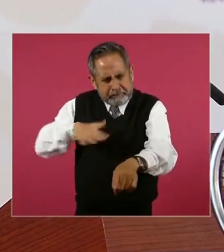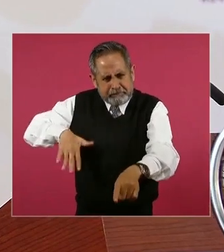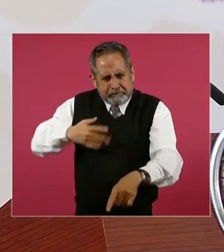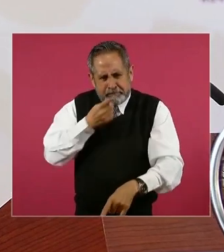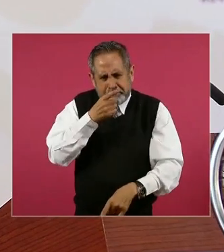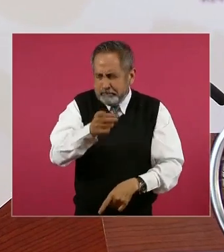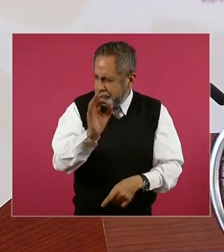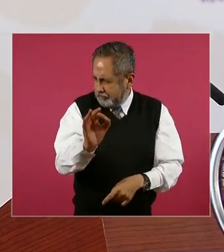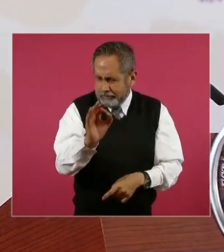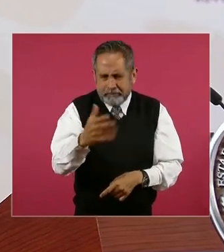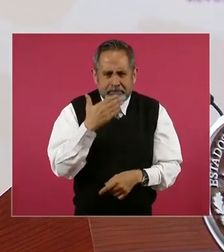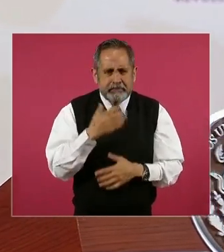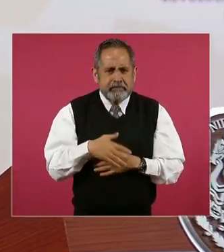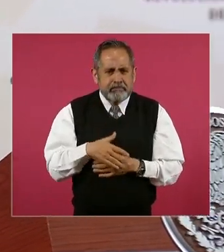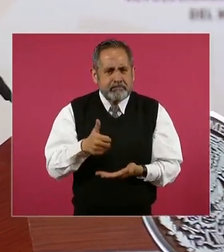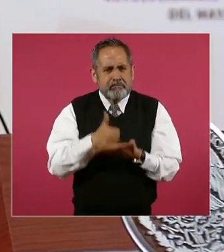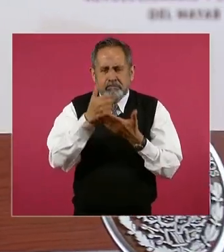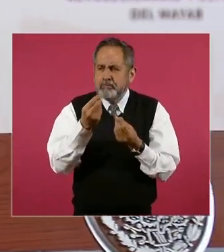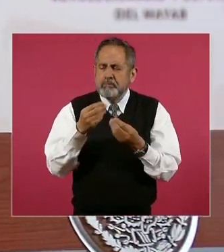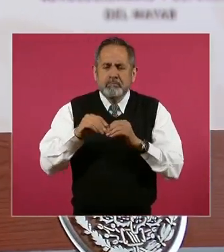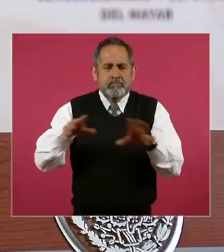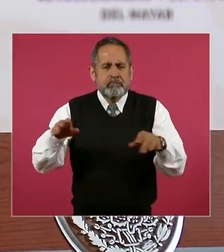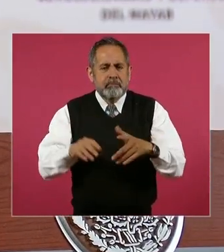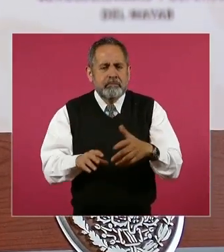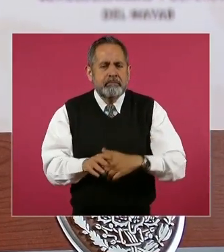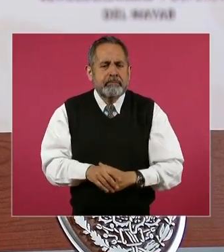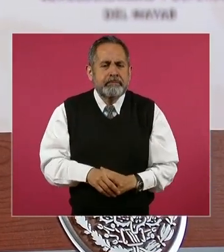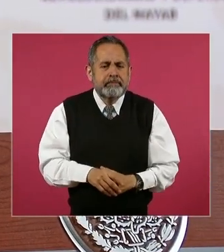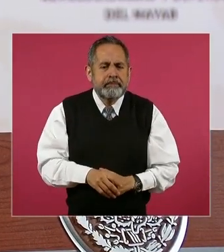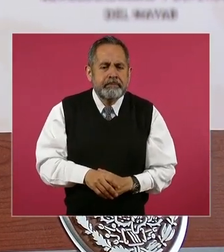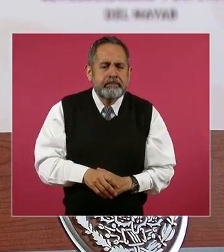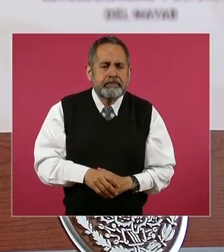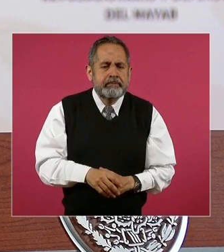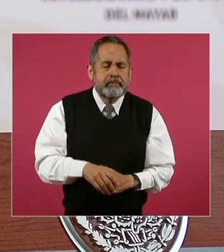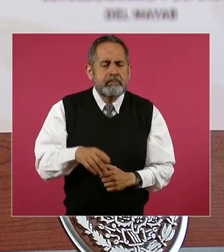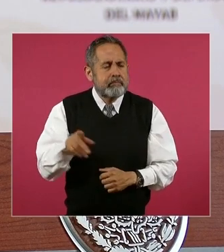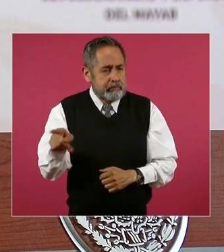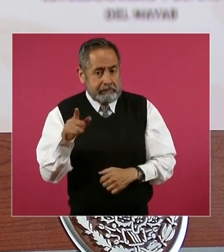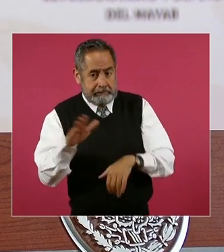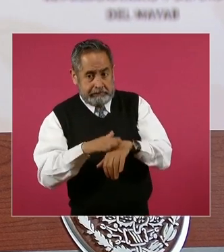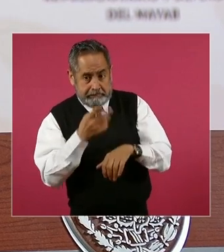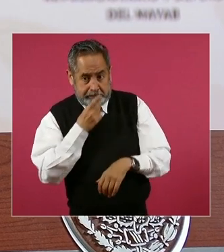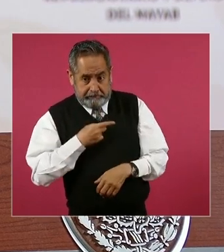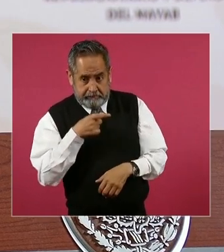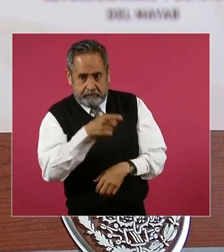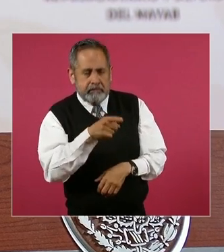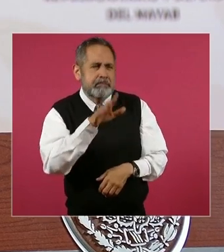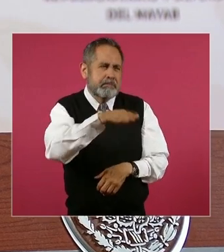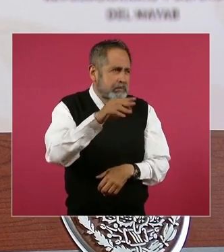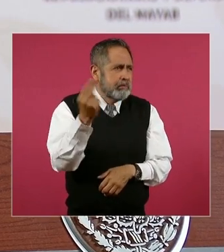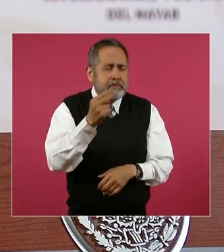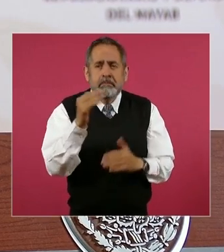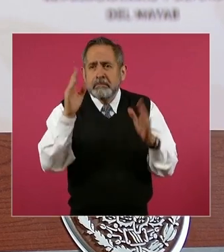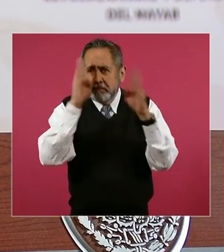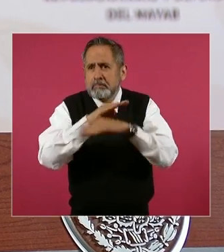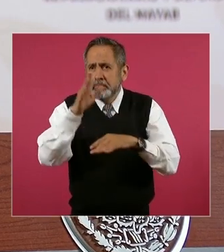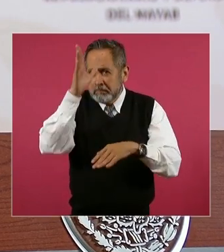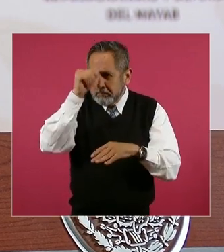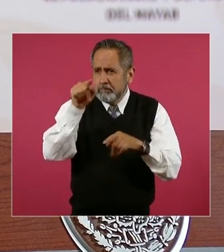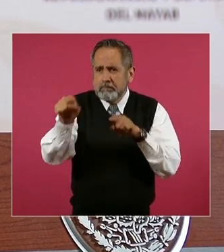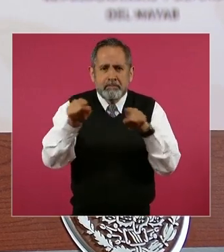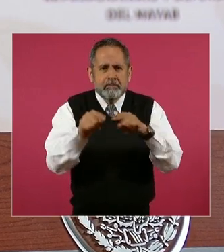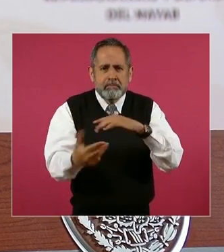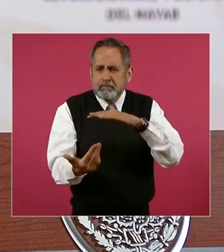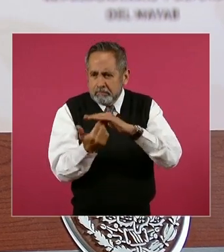porque este ayuda mucho un acuerdo este